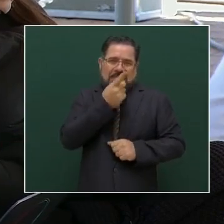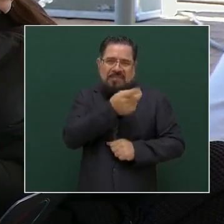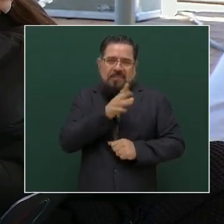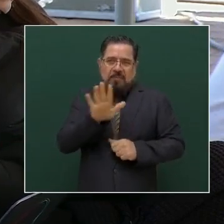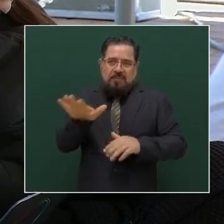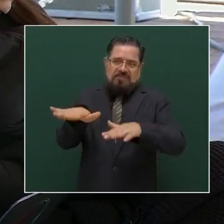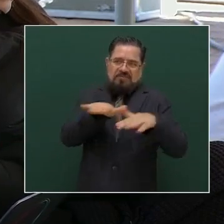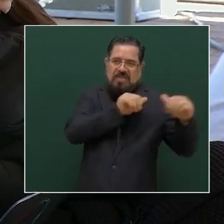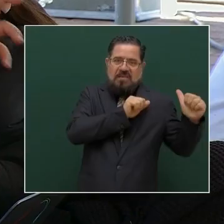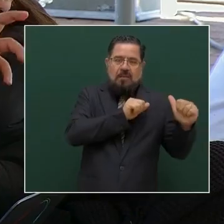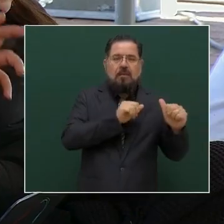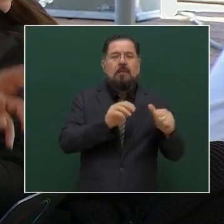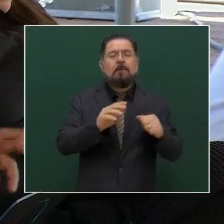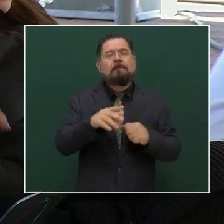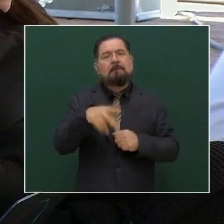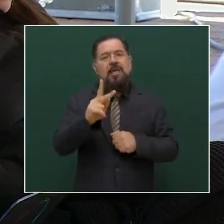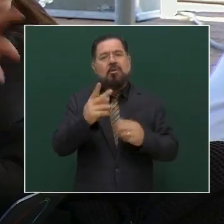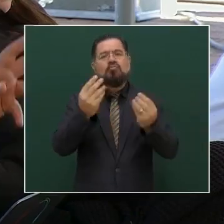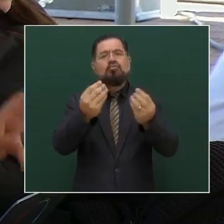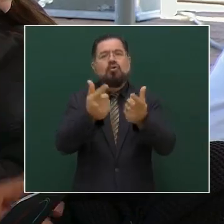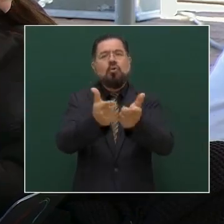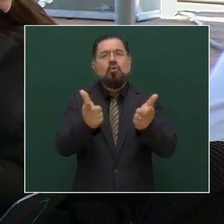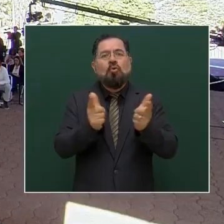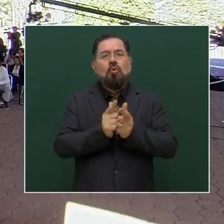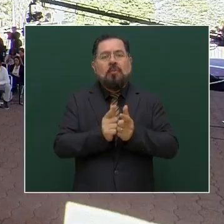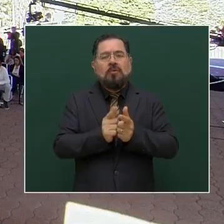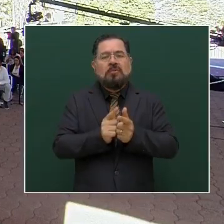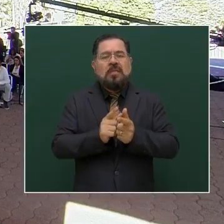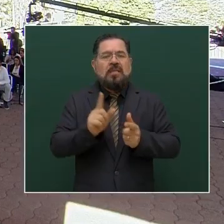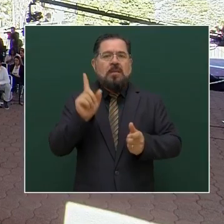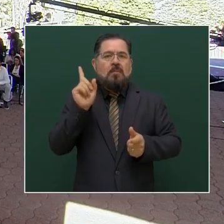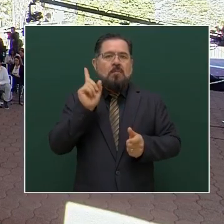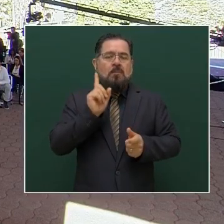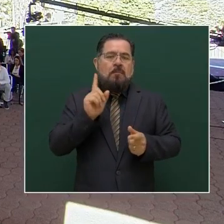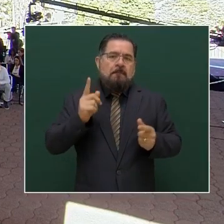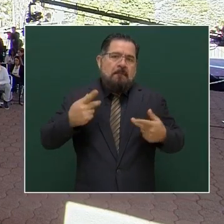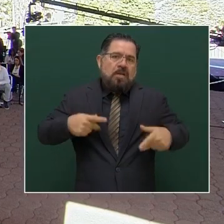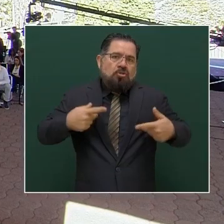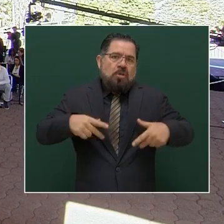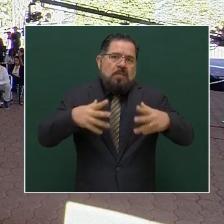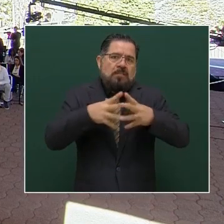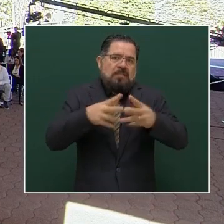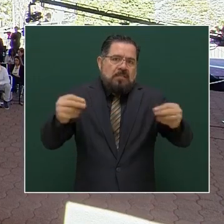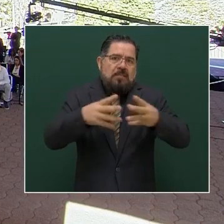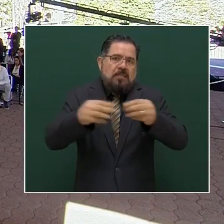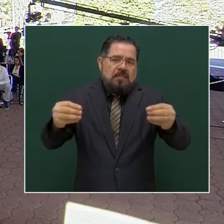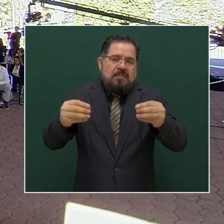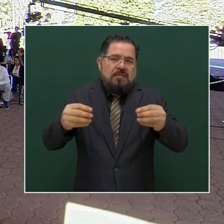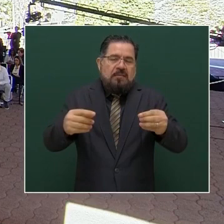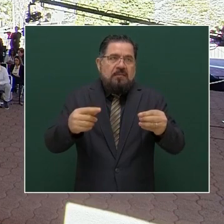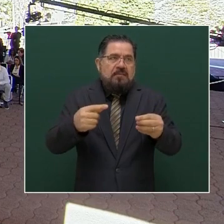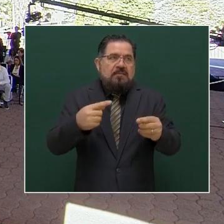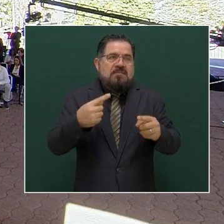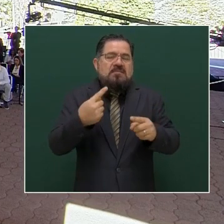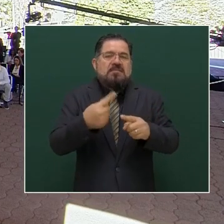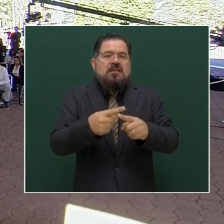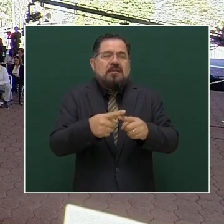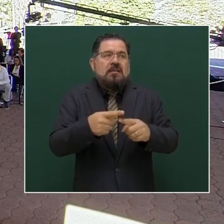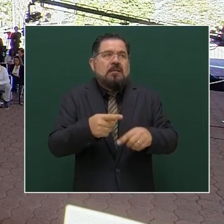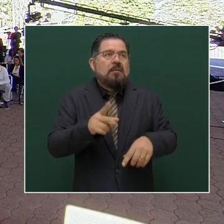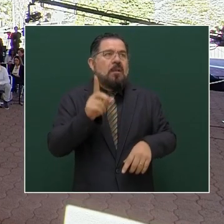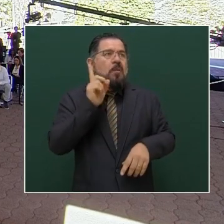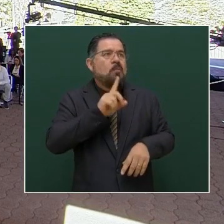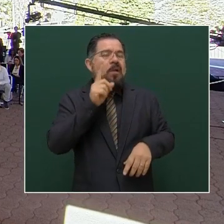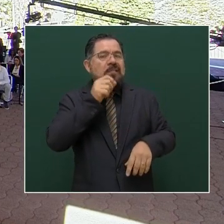muchos colectivos de familiares de desaparecidos están acusando que la propia Secretaría del Bienestar, que es la que participaría en ese censo, no